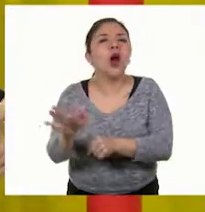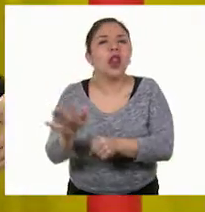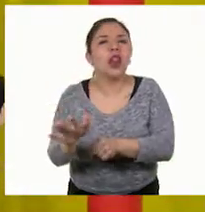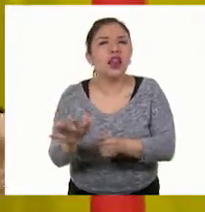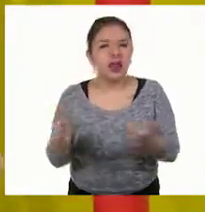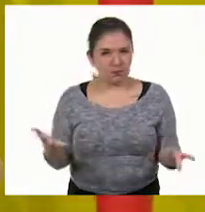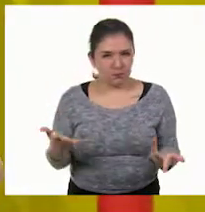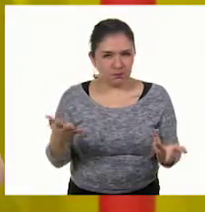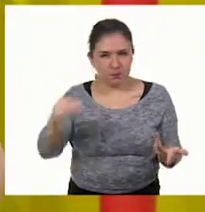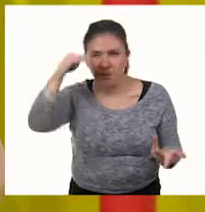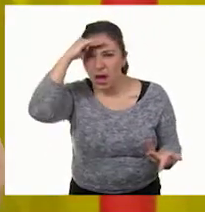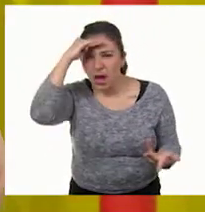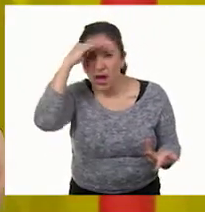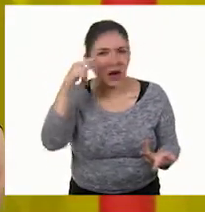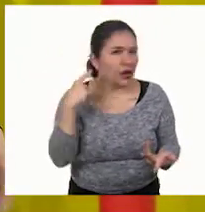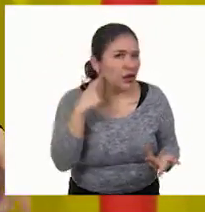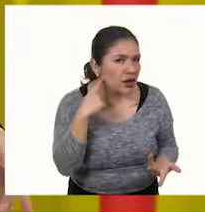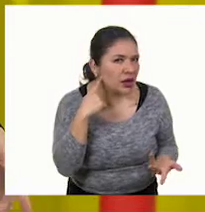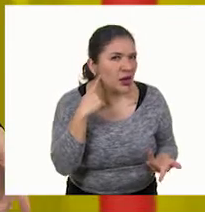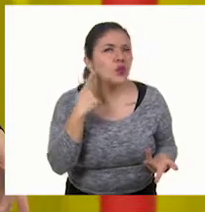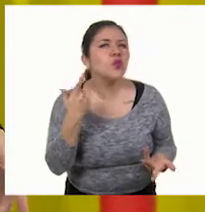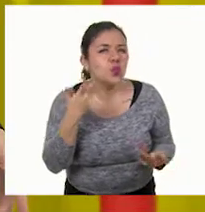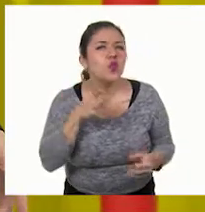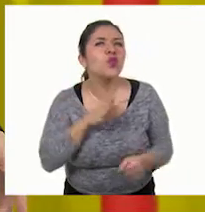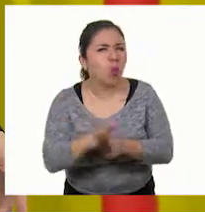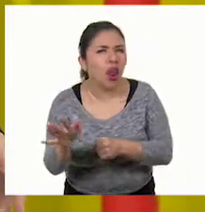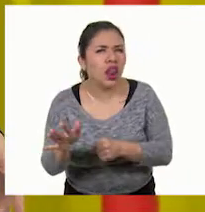Échense una palabra con E. No.